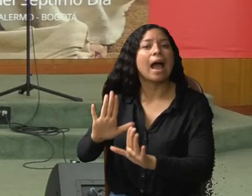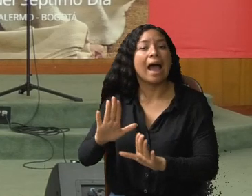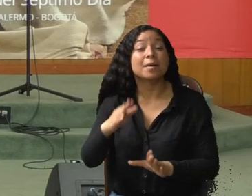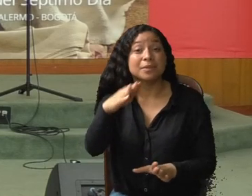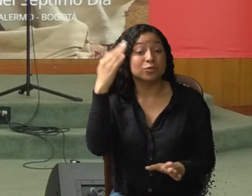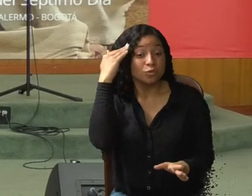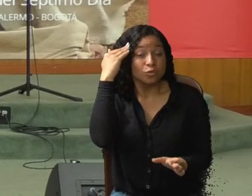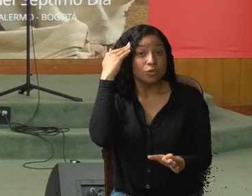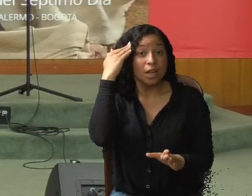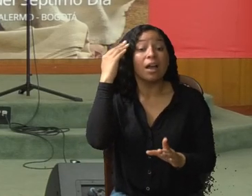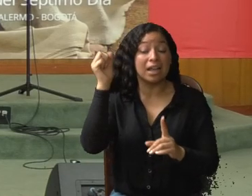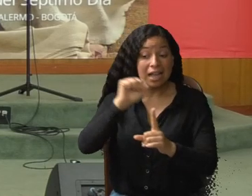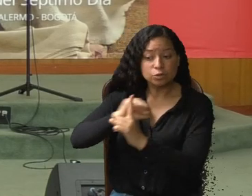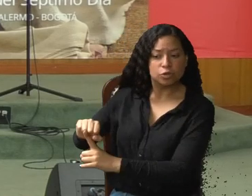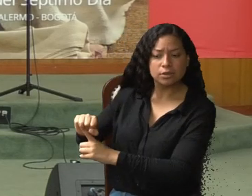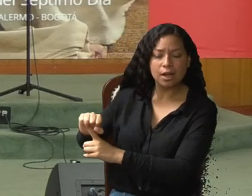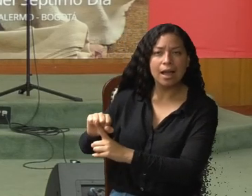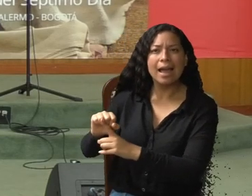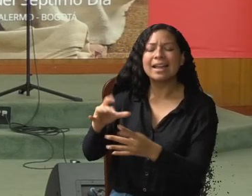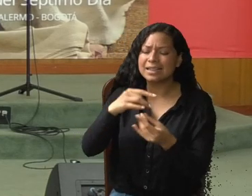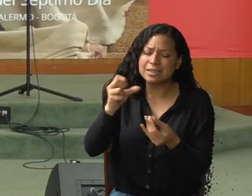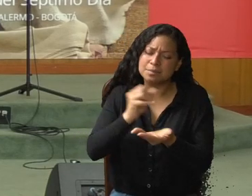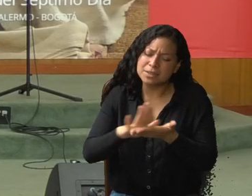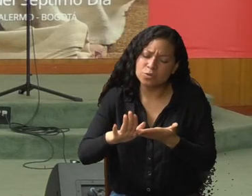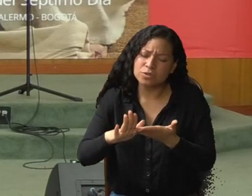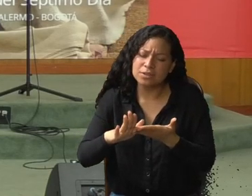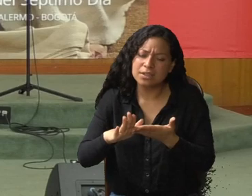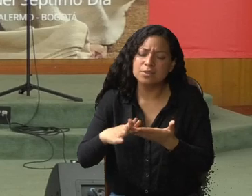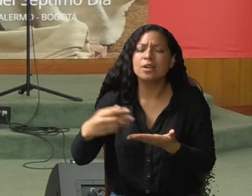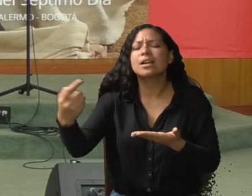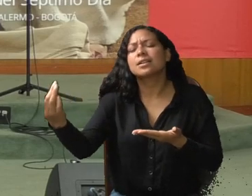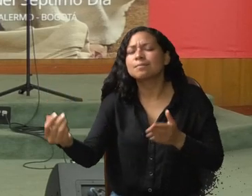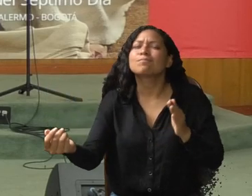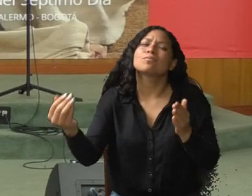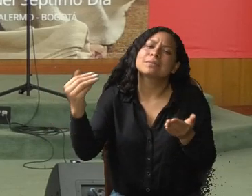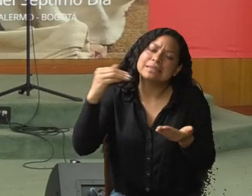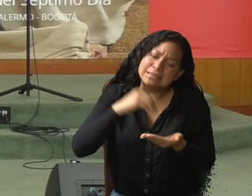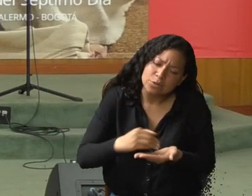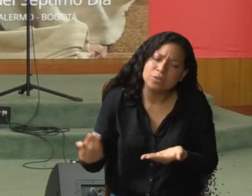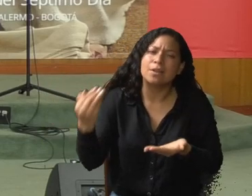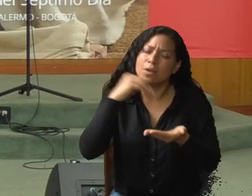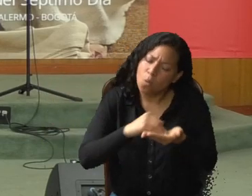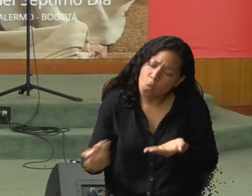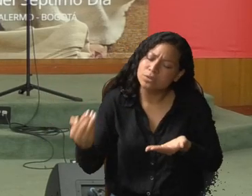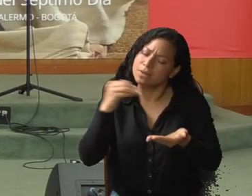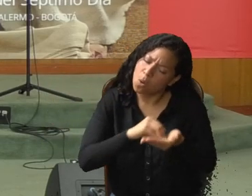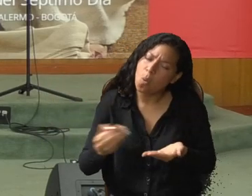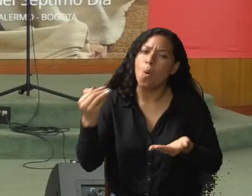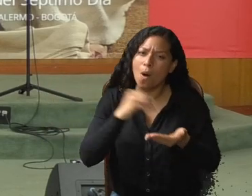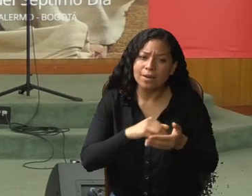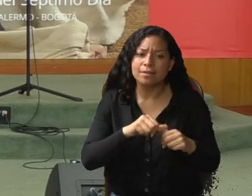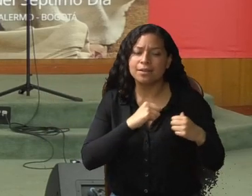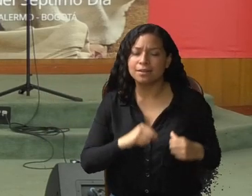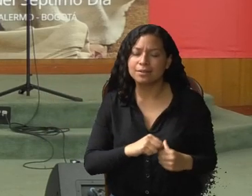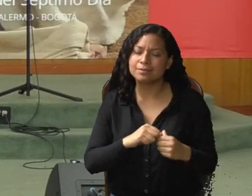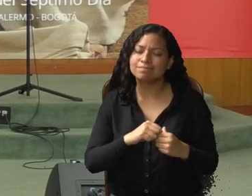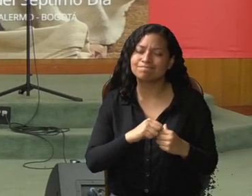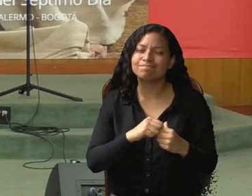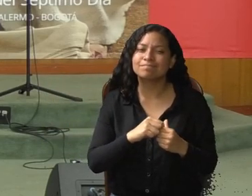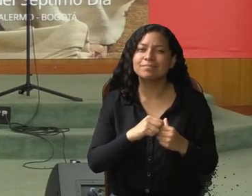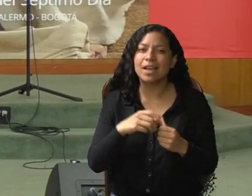tiembla hasta que tú tomes una decisión. Y esa es mi oración en esta mañana. Les quiero invitar a que nos pongamos todos de